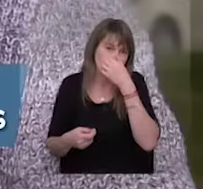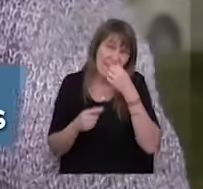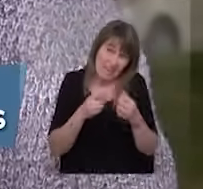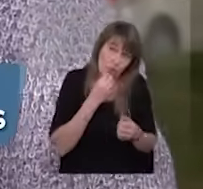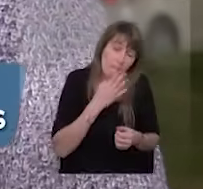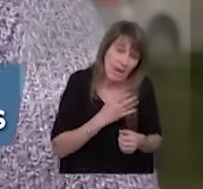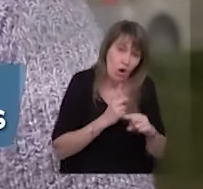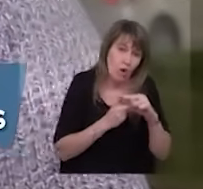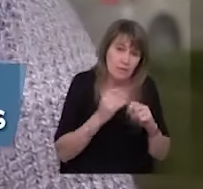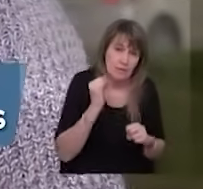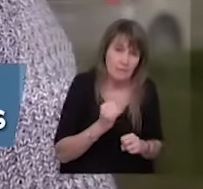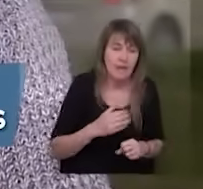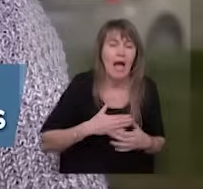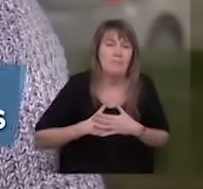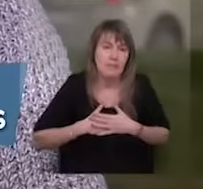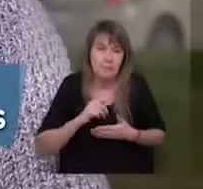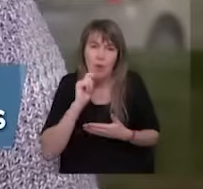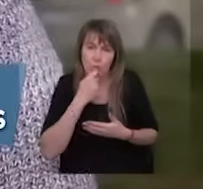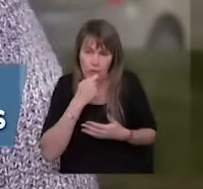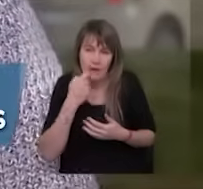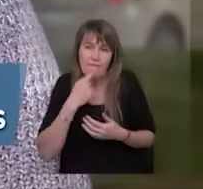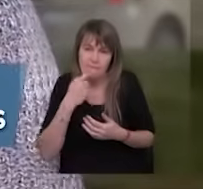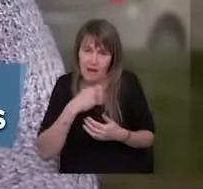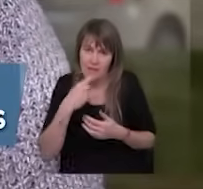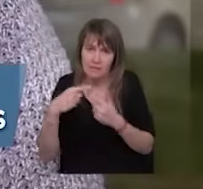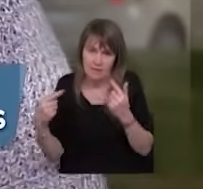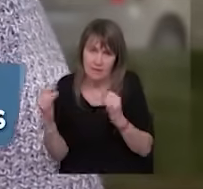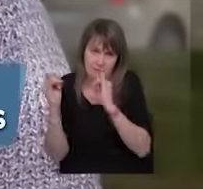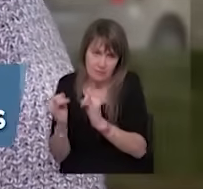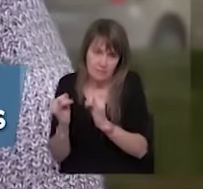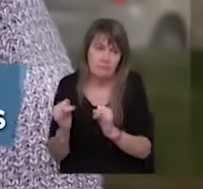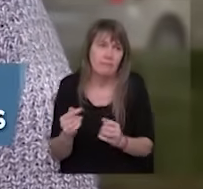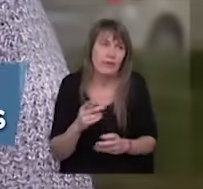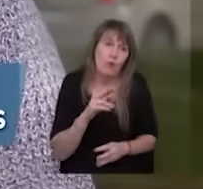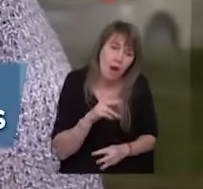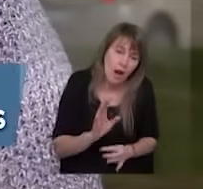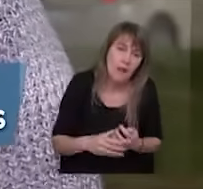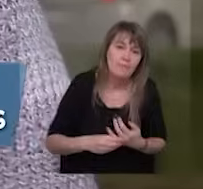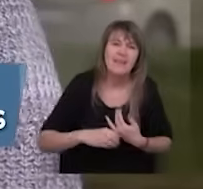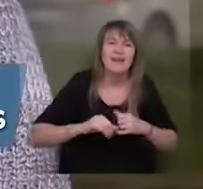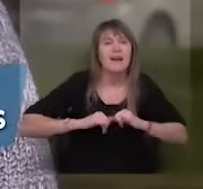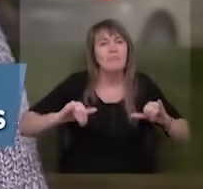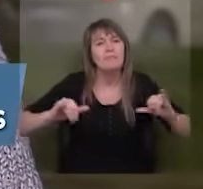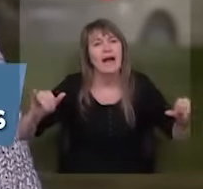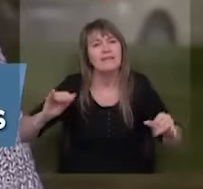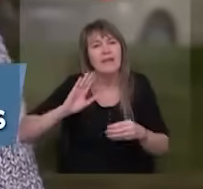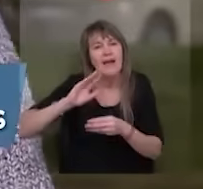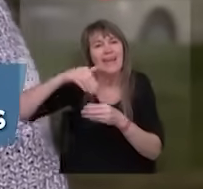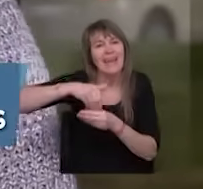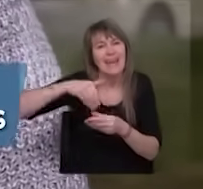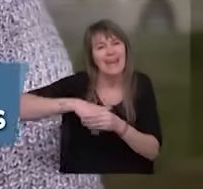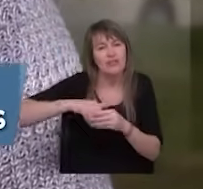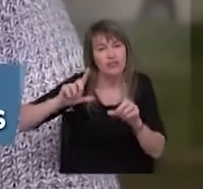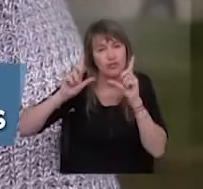queda gustado porque nos hubiera gustado avanzar mucho más pero bueno en este contexto donde en realidad también las campañas electorales pueden ser utilizadas